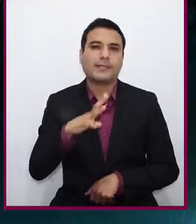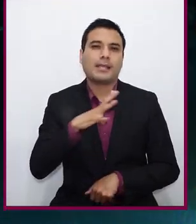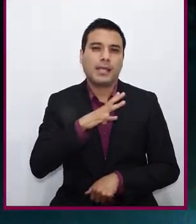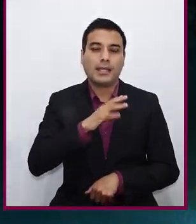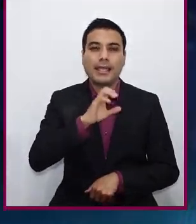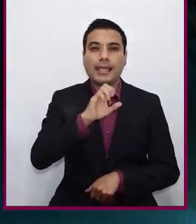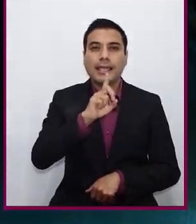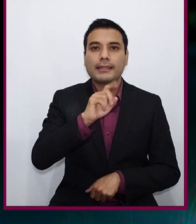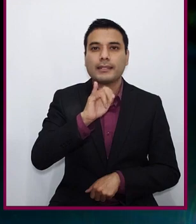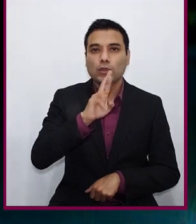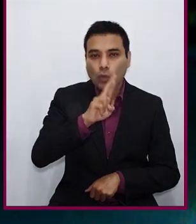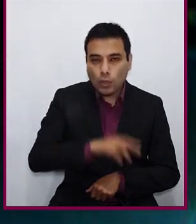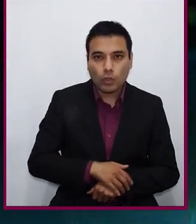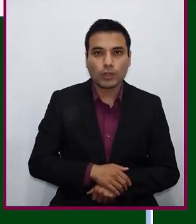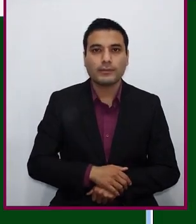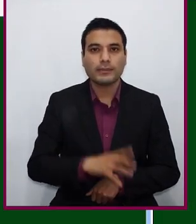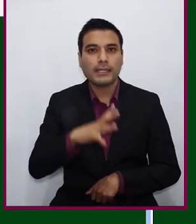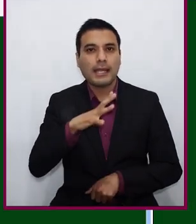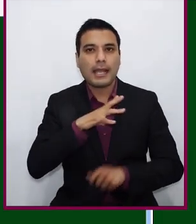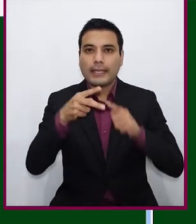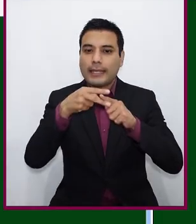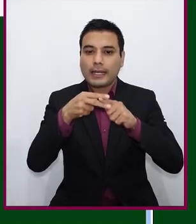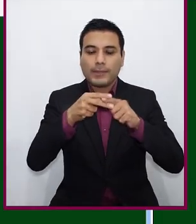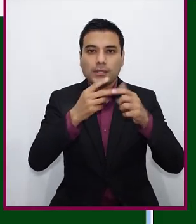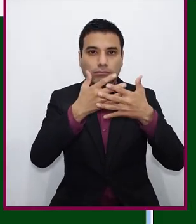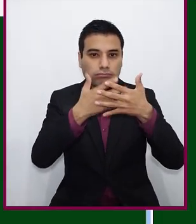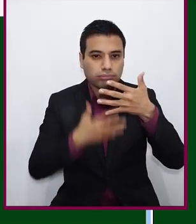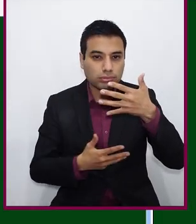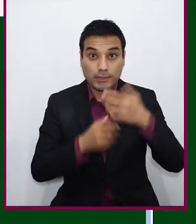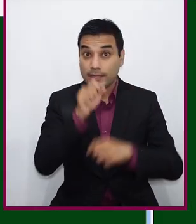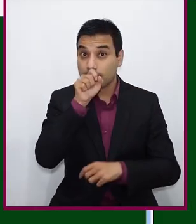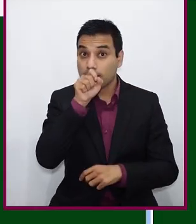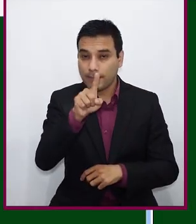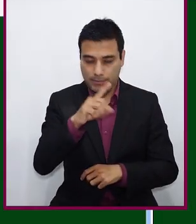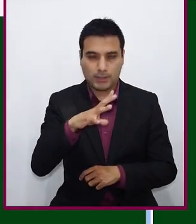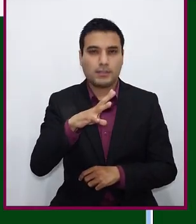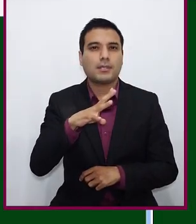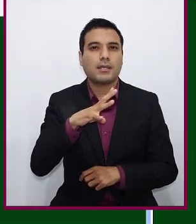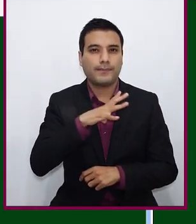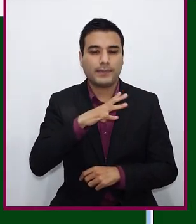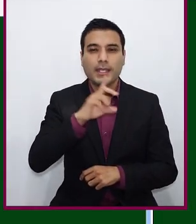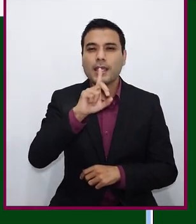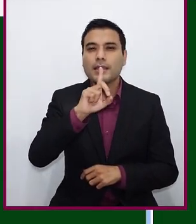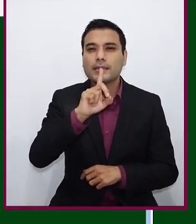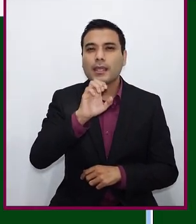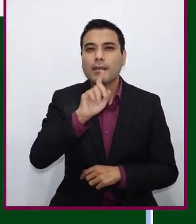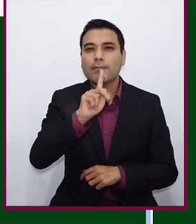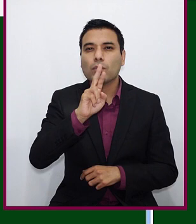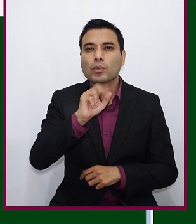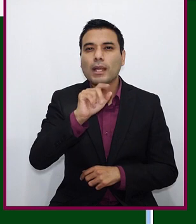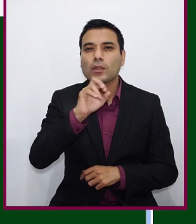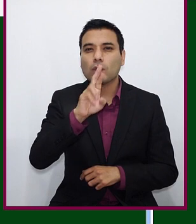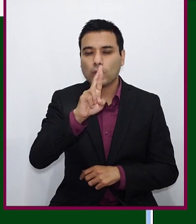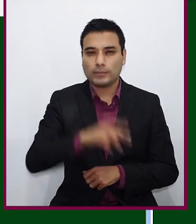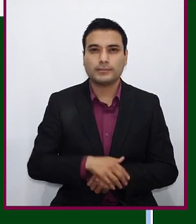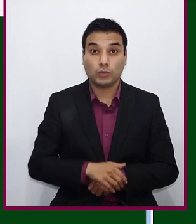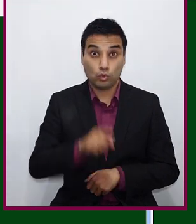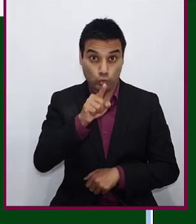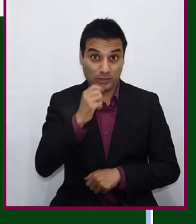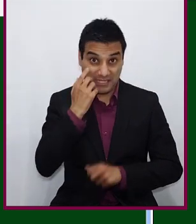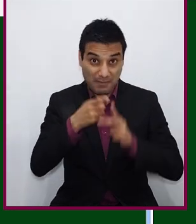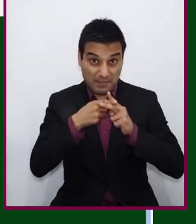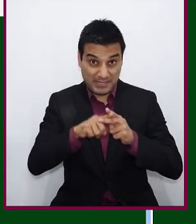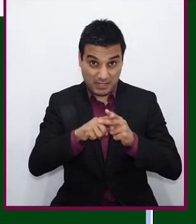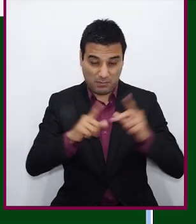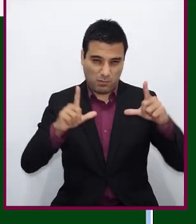y un depurado si quieren empezar con el entorno de programación c por ejemplo hagan clic en el icono se